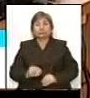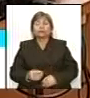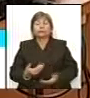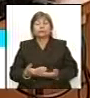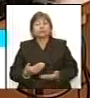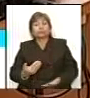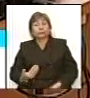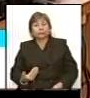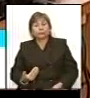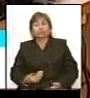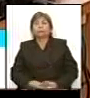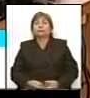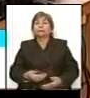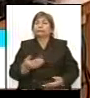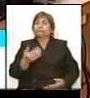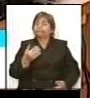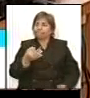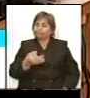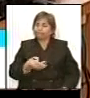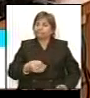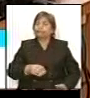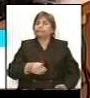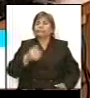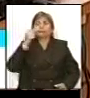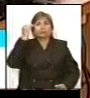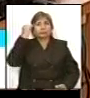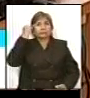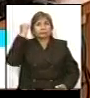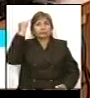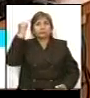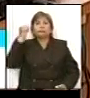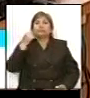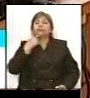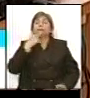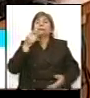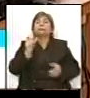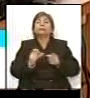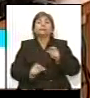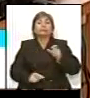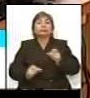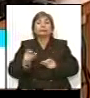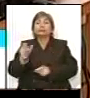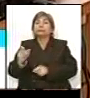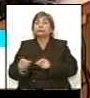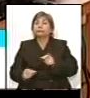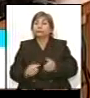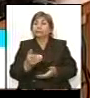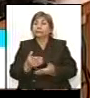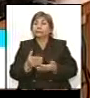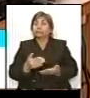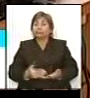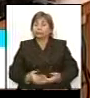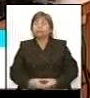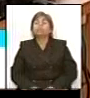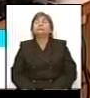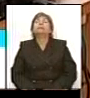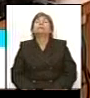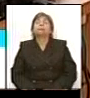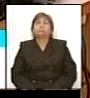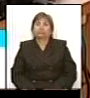adelantos. Pero la idea es suscribir estos convenios con estos pobladores a efecto de que nos entreguen anticipadamente sus áreas.